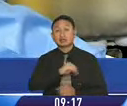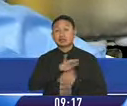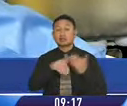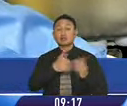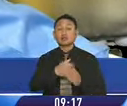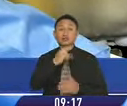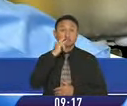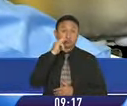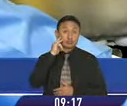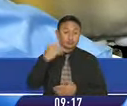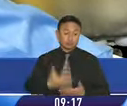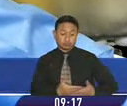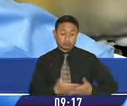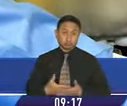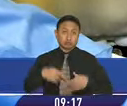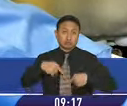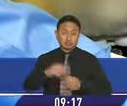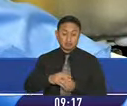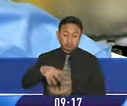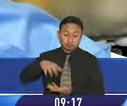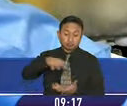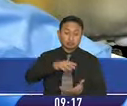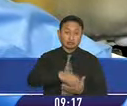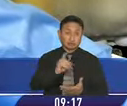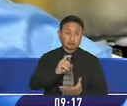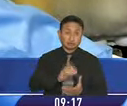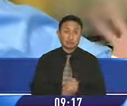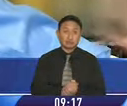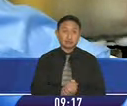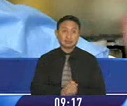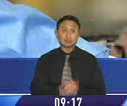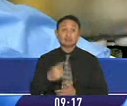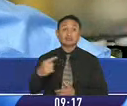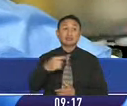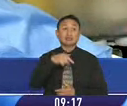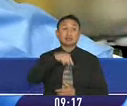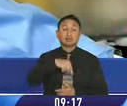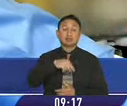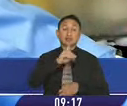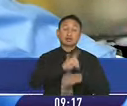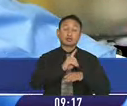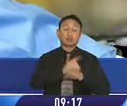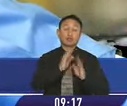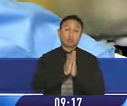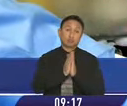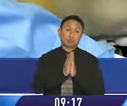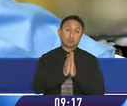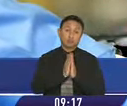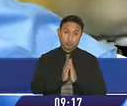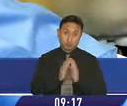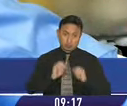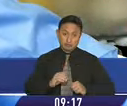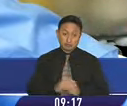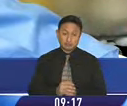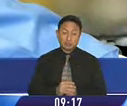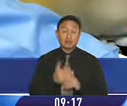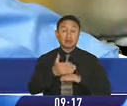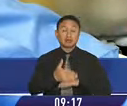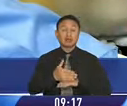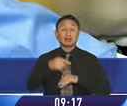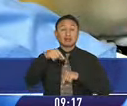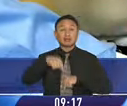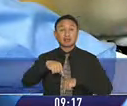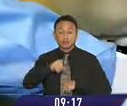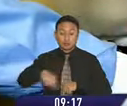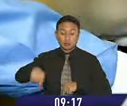los bebés de la neonatología que la requieran. Igual esto va a ser de acuerdo a un pedido del médico y va a ser distribuida de